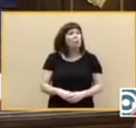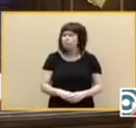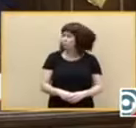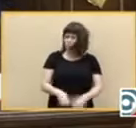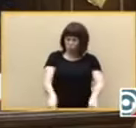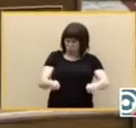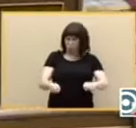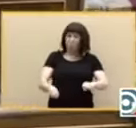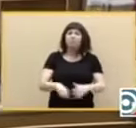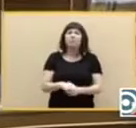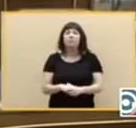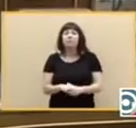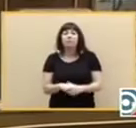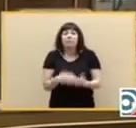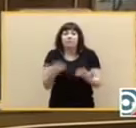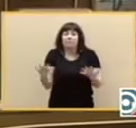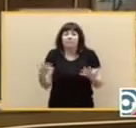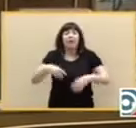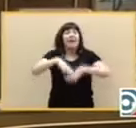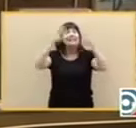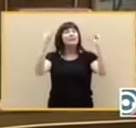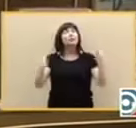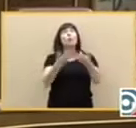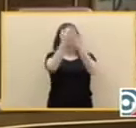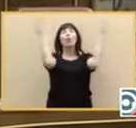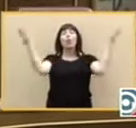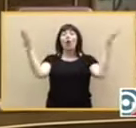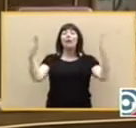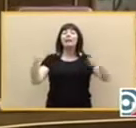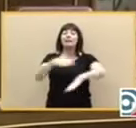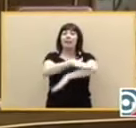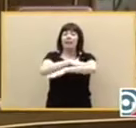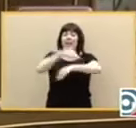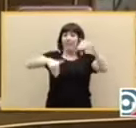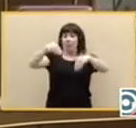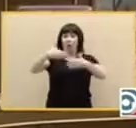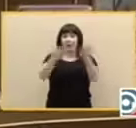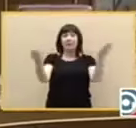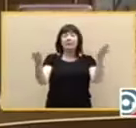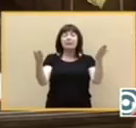democráticas depende en buena medida de la confianza que las personas que las ocupan